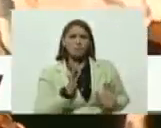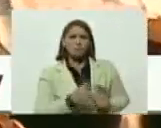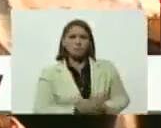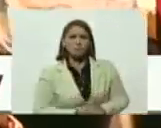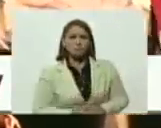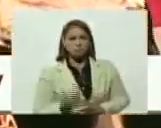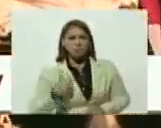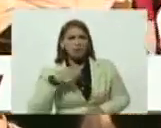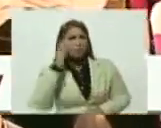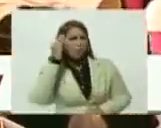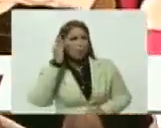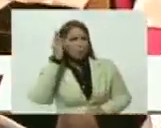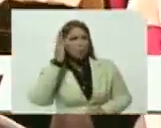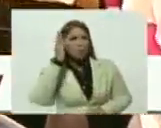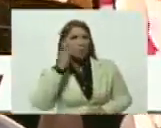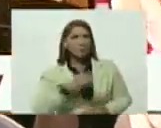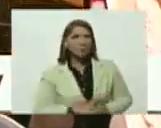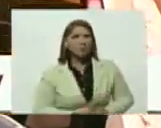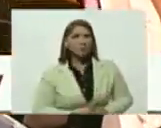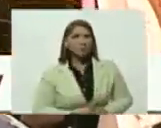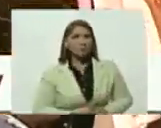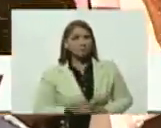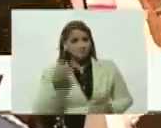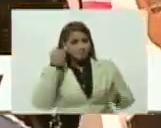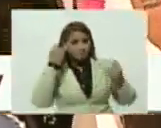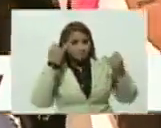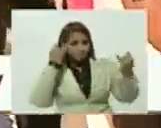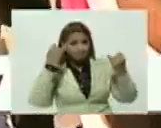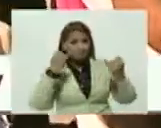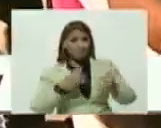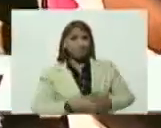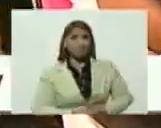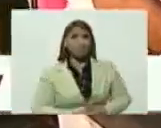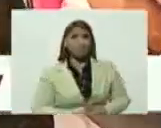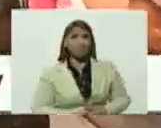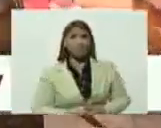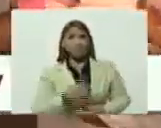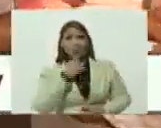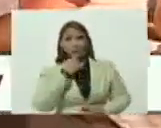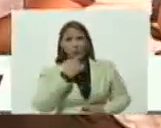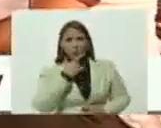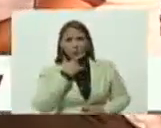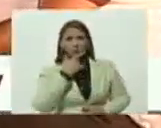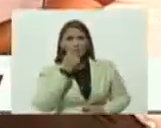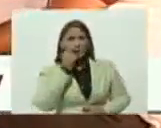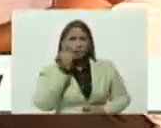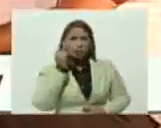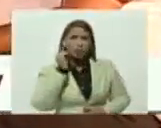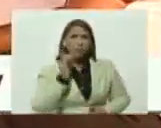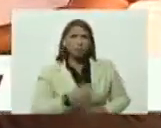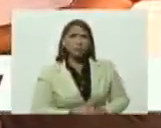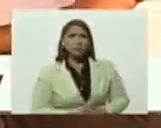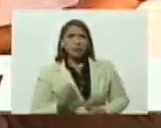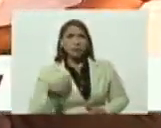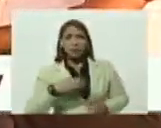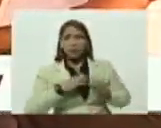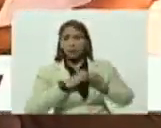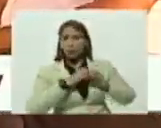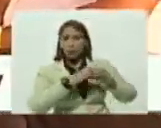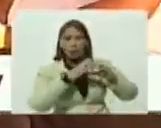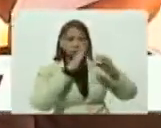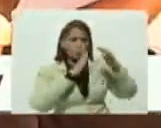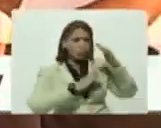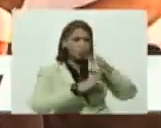plena conciencia, son inteligentes, son bellos, son bellas, tienen un corazón